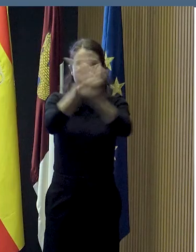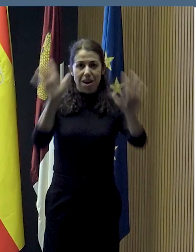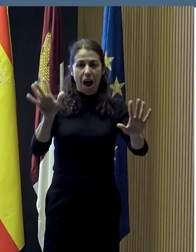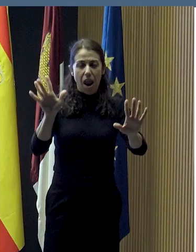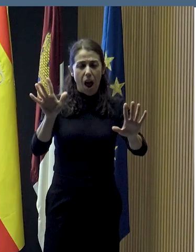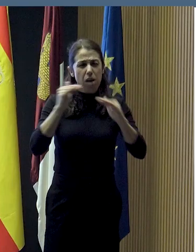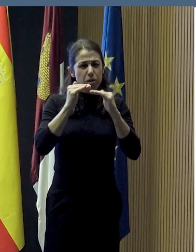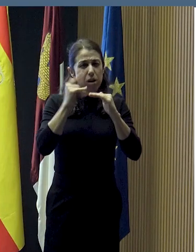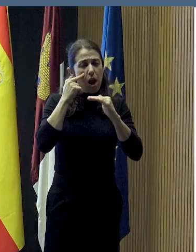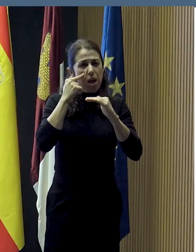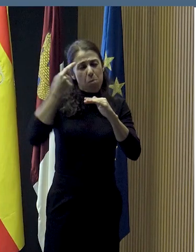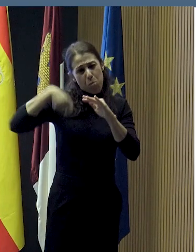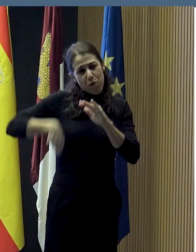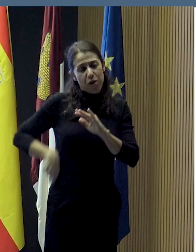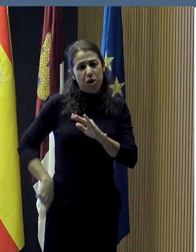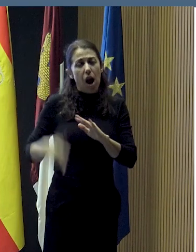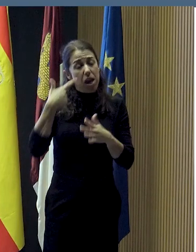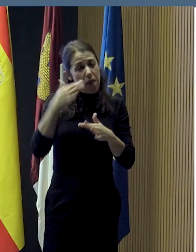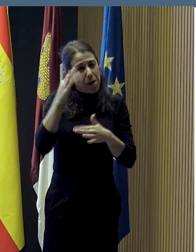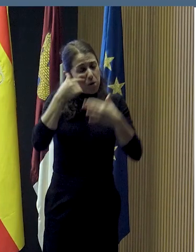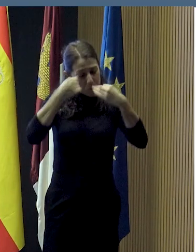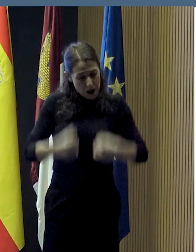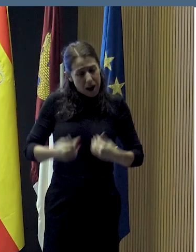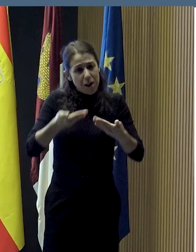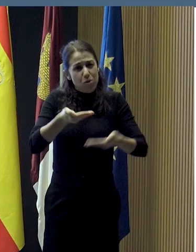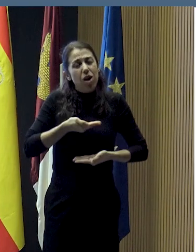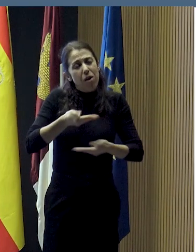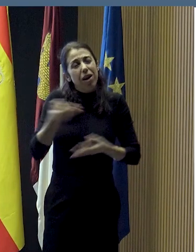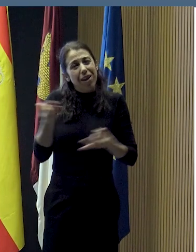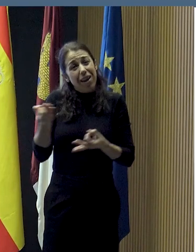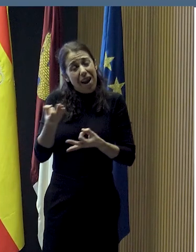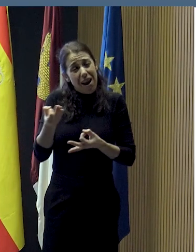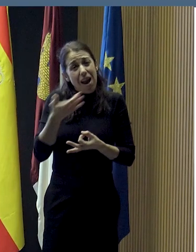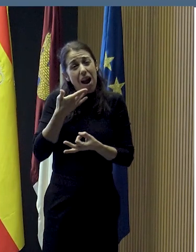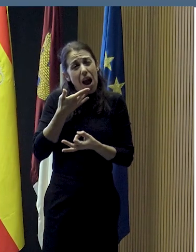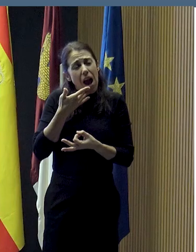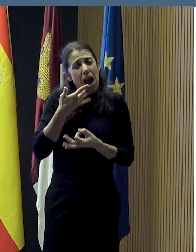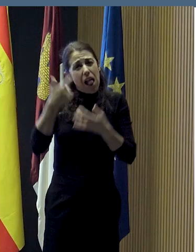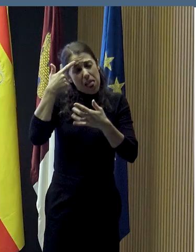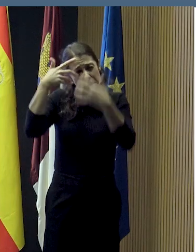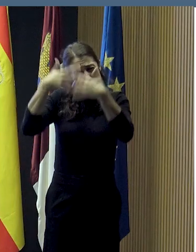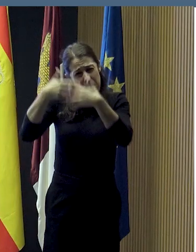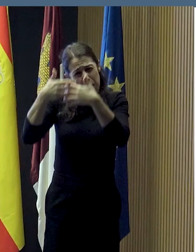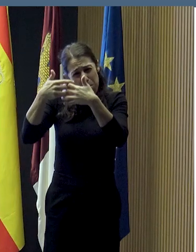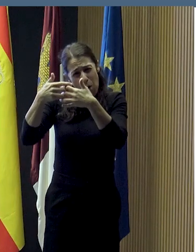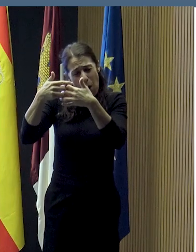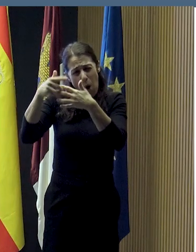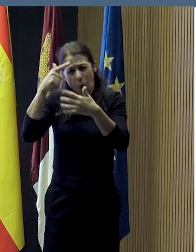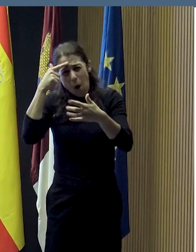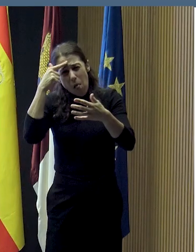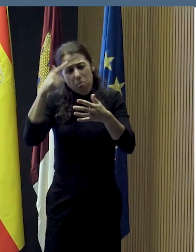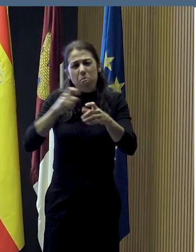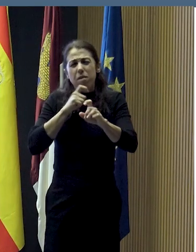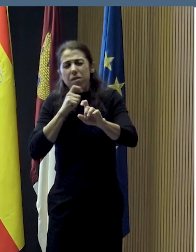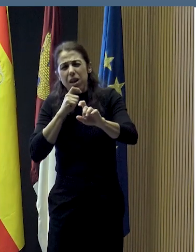esclarecedora, rigurosa y profundamente humana, que nos ayudará a entender mejor la complejidad del cerebro y la importancia de